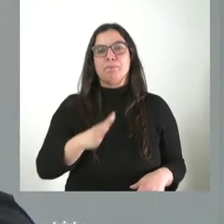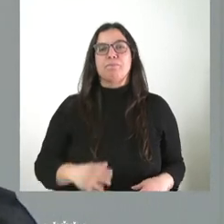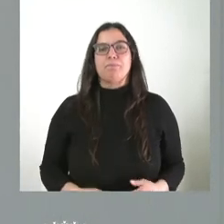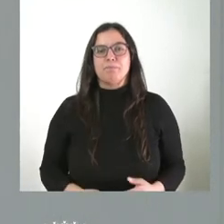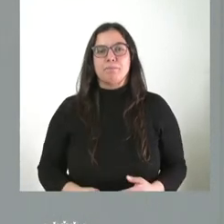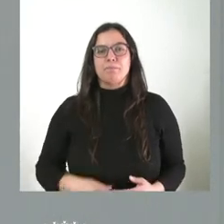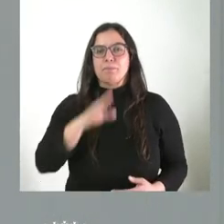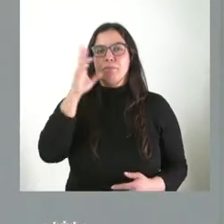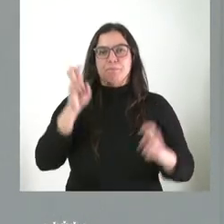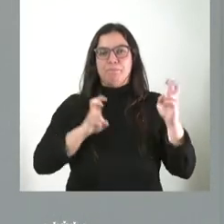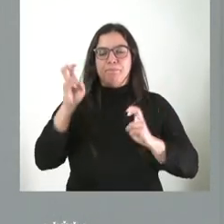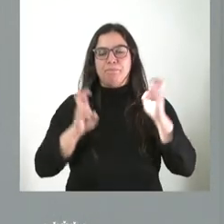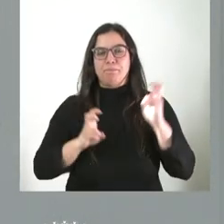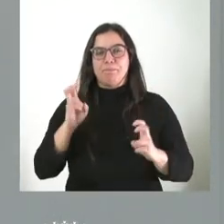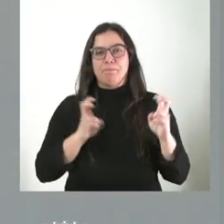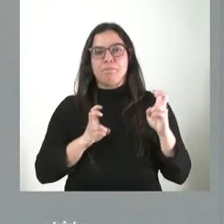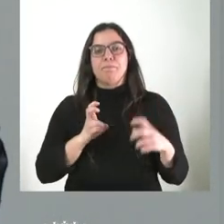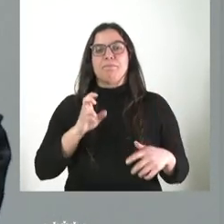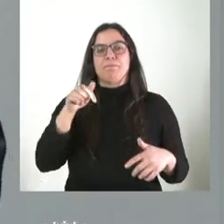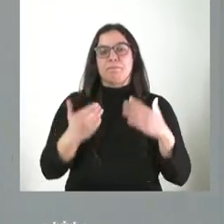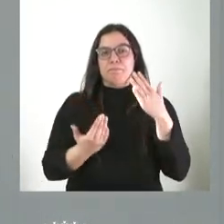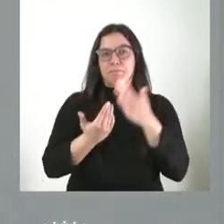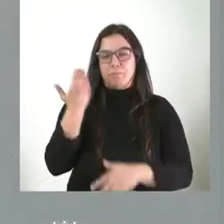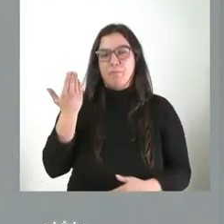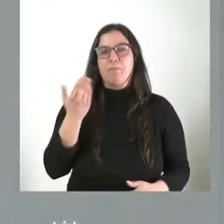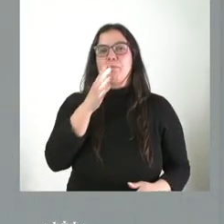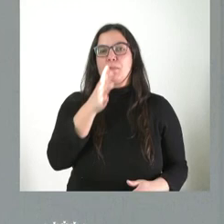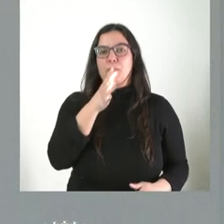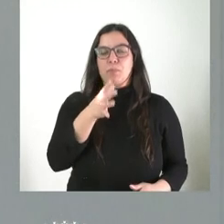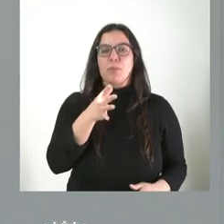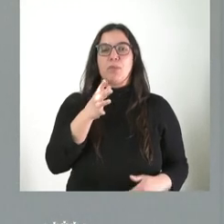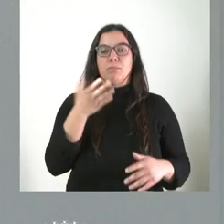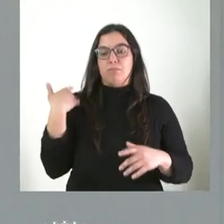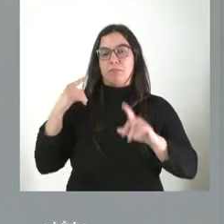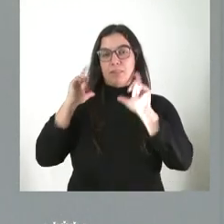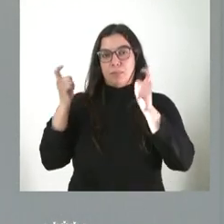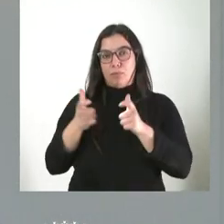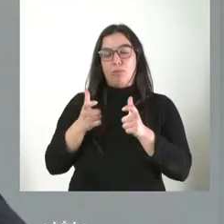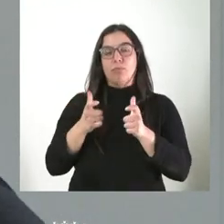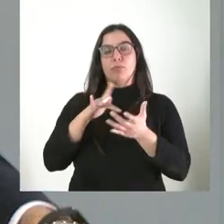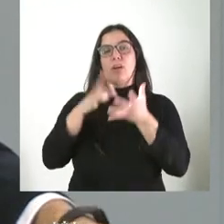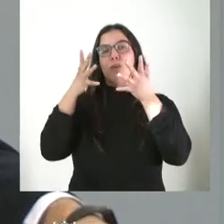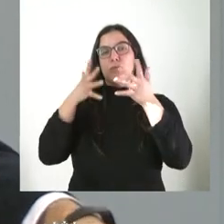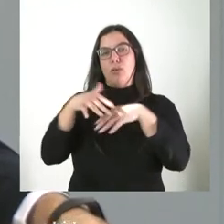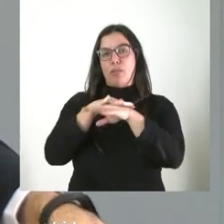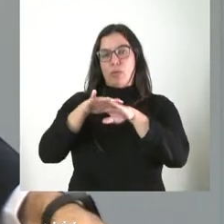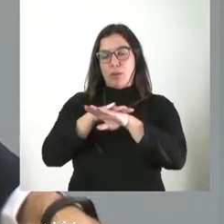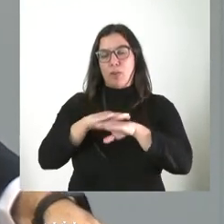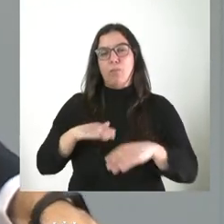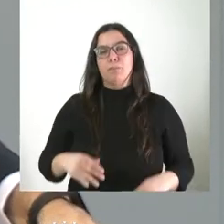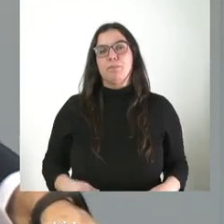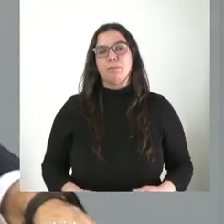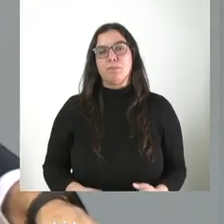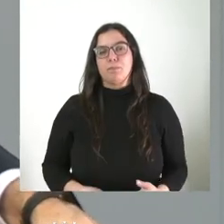por su presencia una vez esta mañana aquí con motivo de la reunión que hemos tenido en el consejo de gobierno